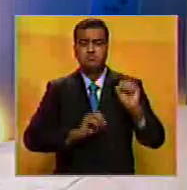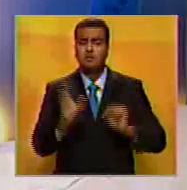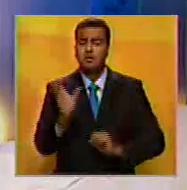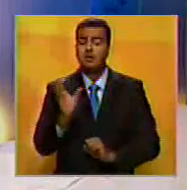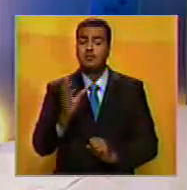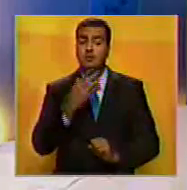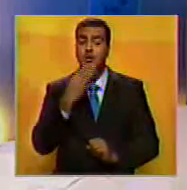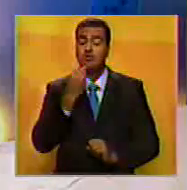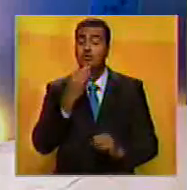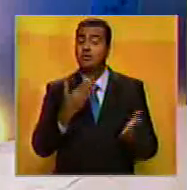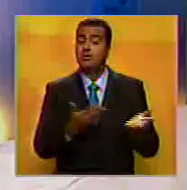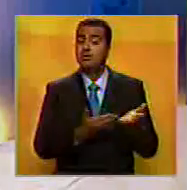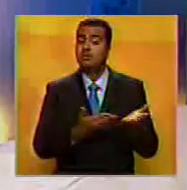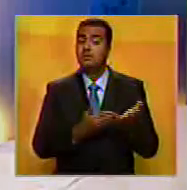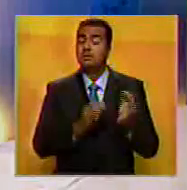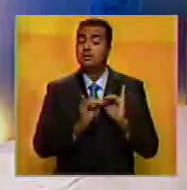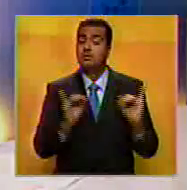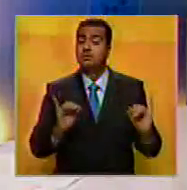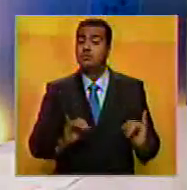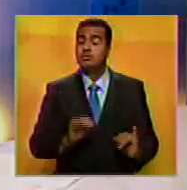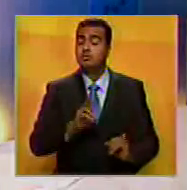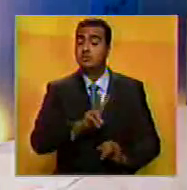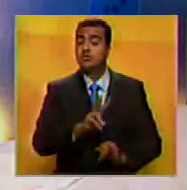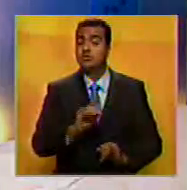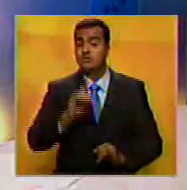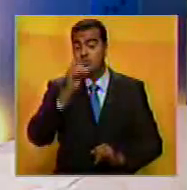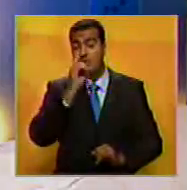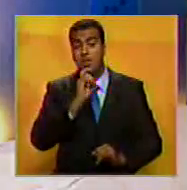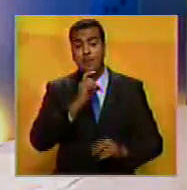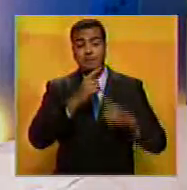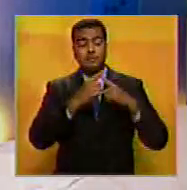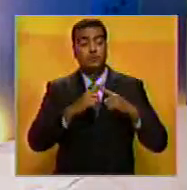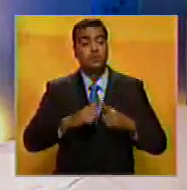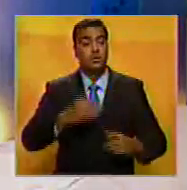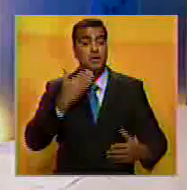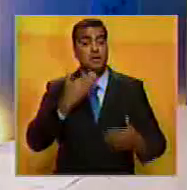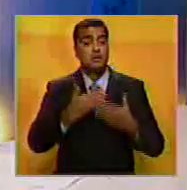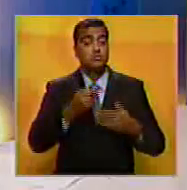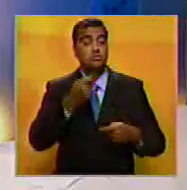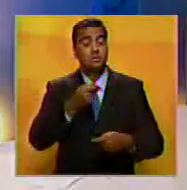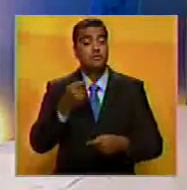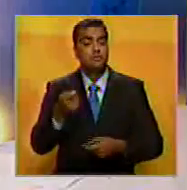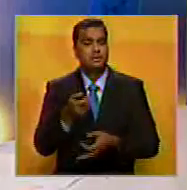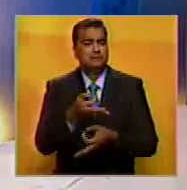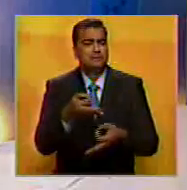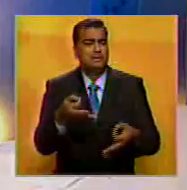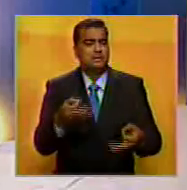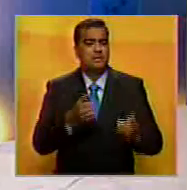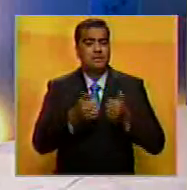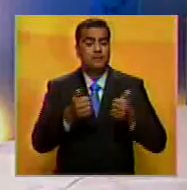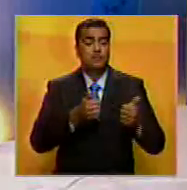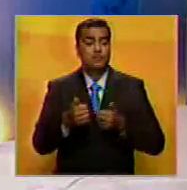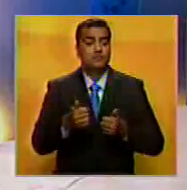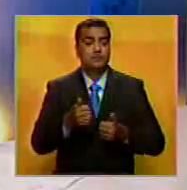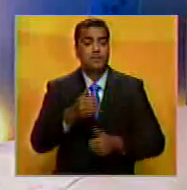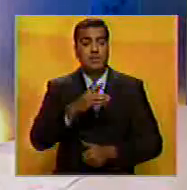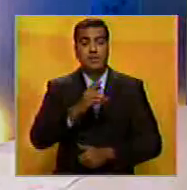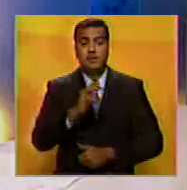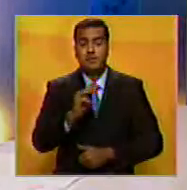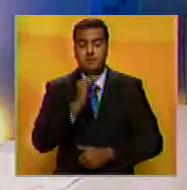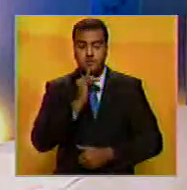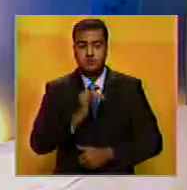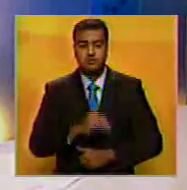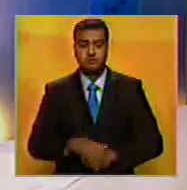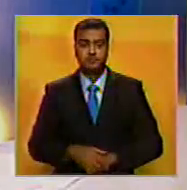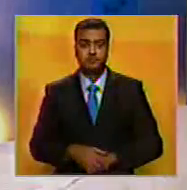Caracas. El joven estudiaba en la institución segundo semestre de Contaduría gracias a una beca de excelencia deportiva. Diana Martínez estuvo allí y nos